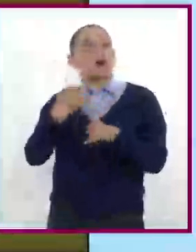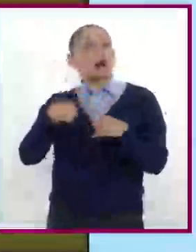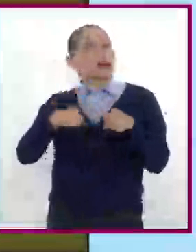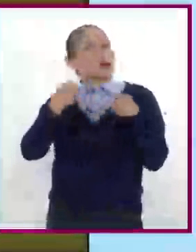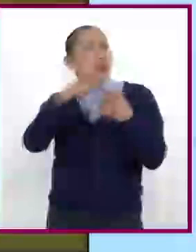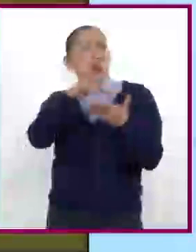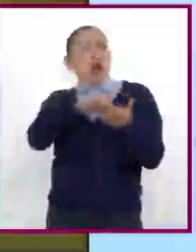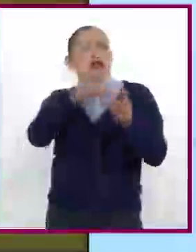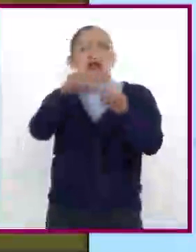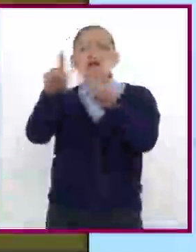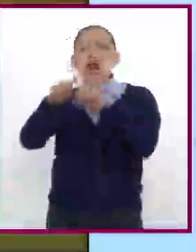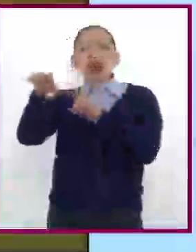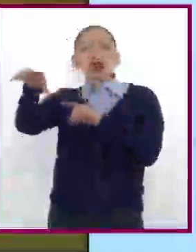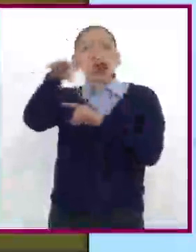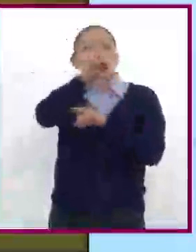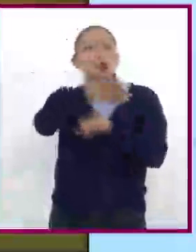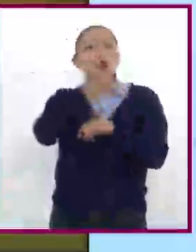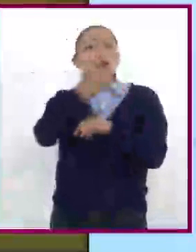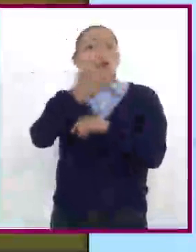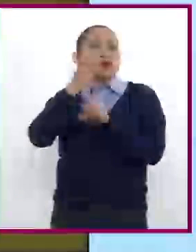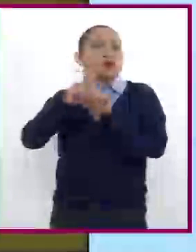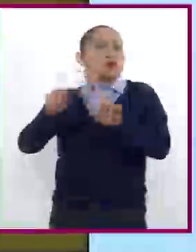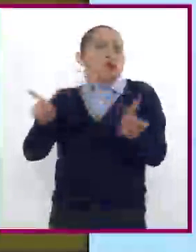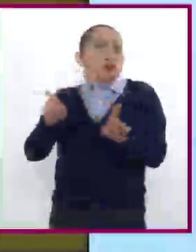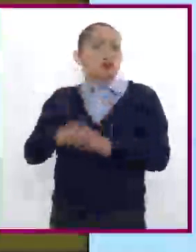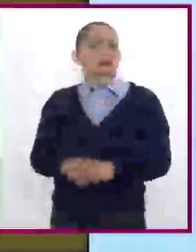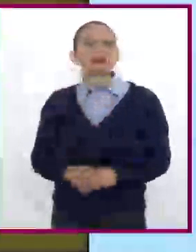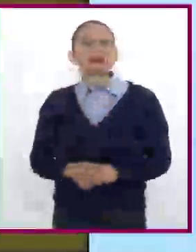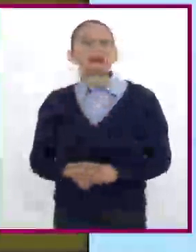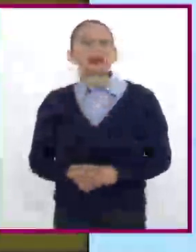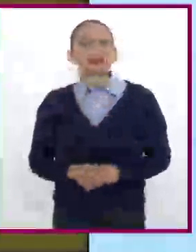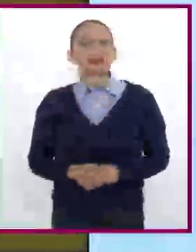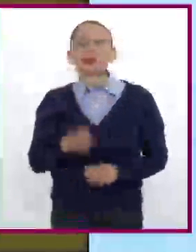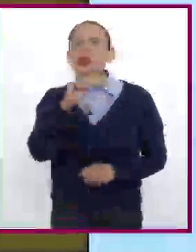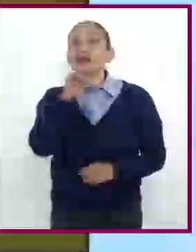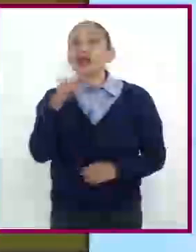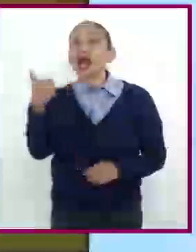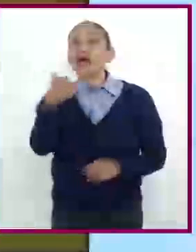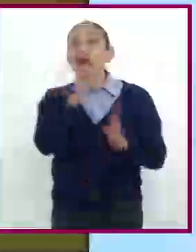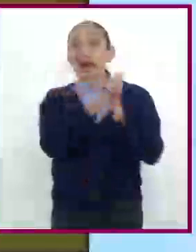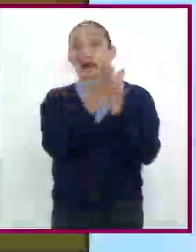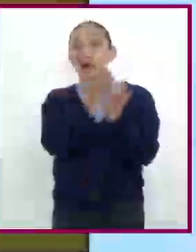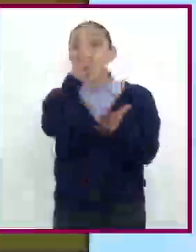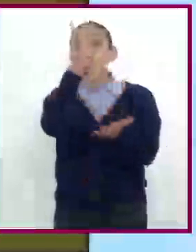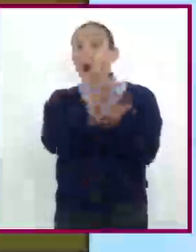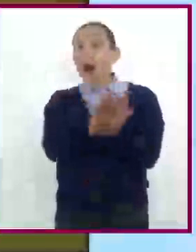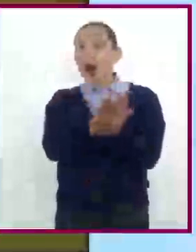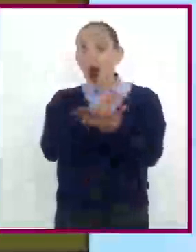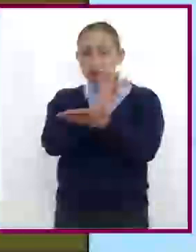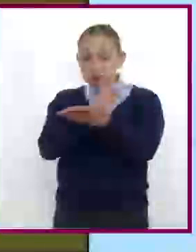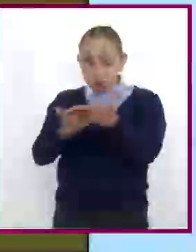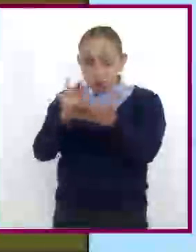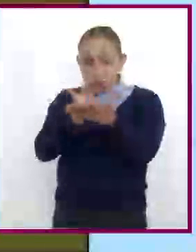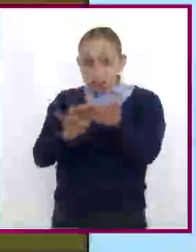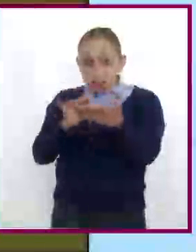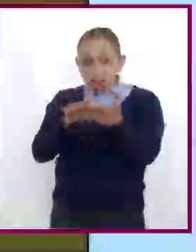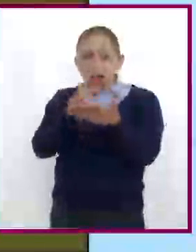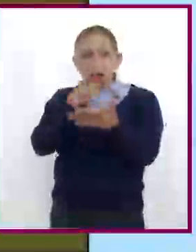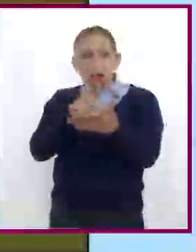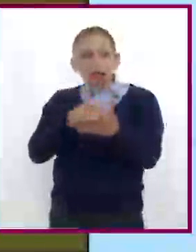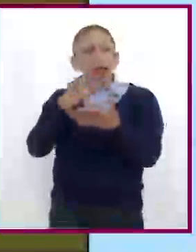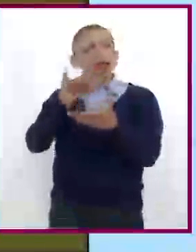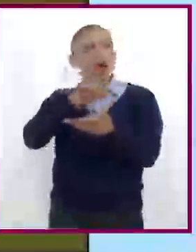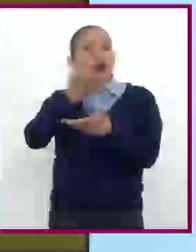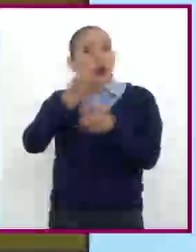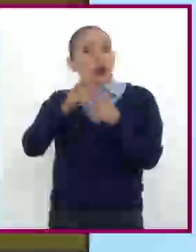en lugares distintos y tenemos costumbres diferentes. También cada libro es único. Los textos literarios describen